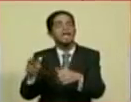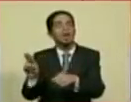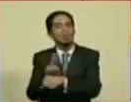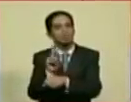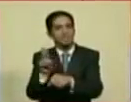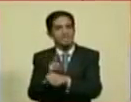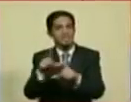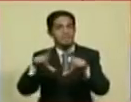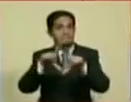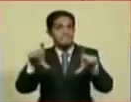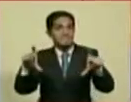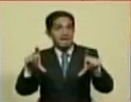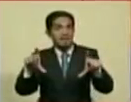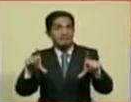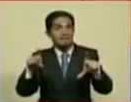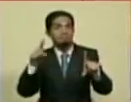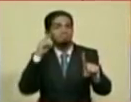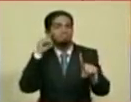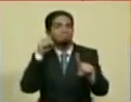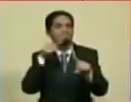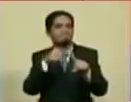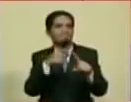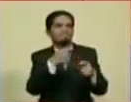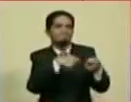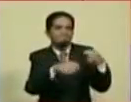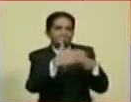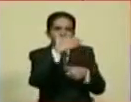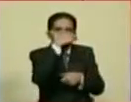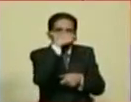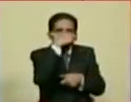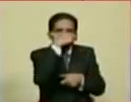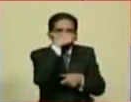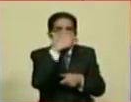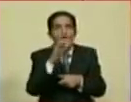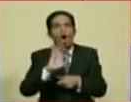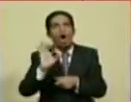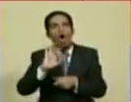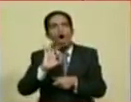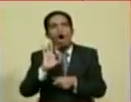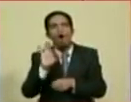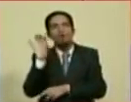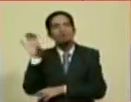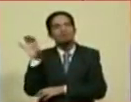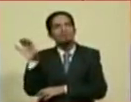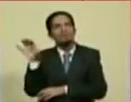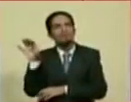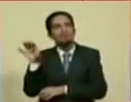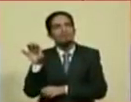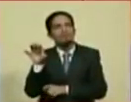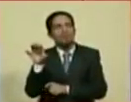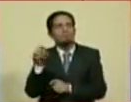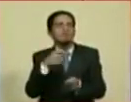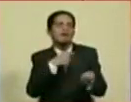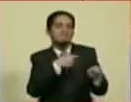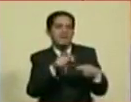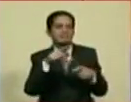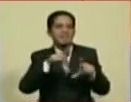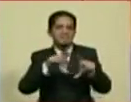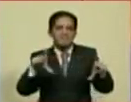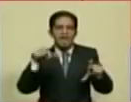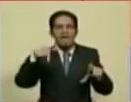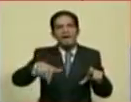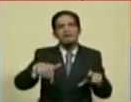para el mercado ilegal, para el tráfico o el contrabando y extracción de nuestro billete, de nuestro